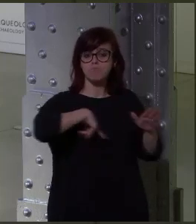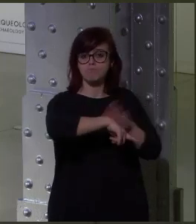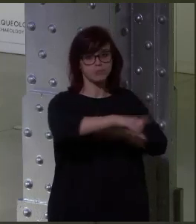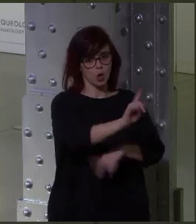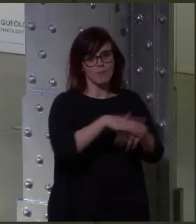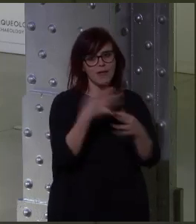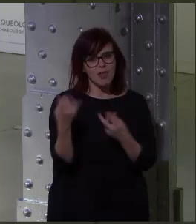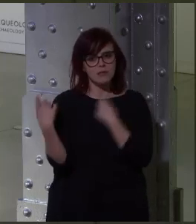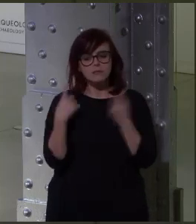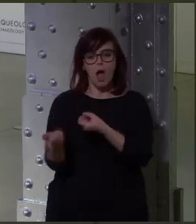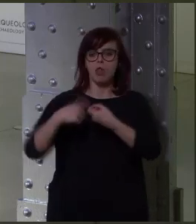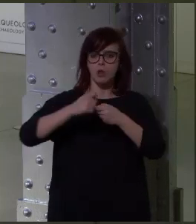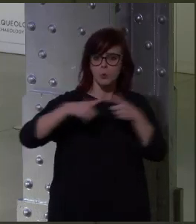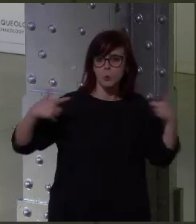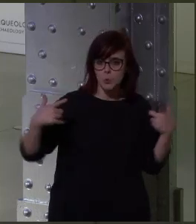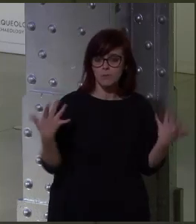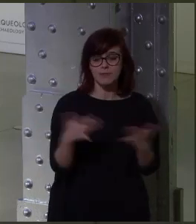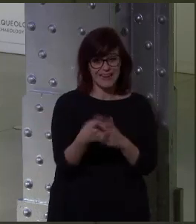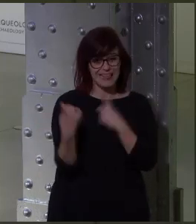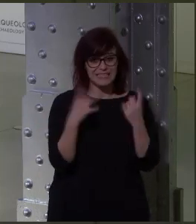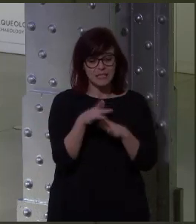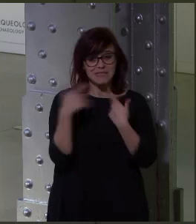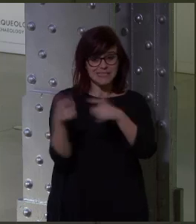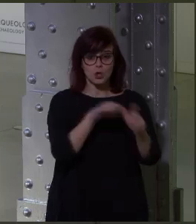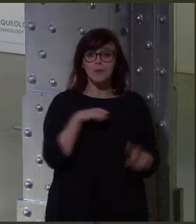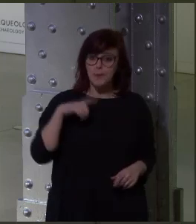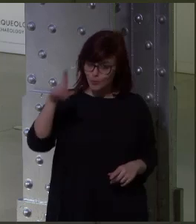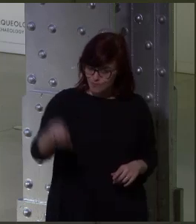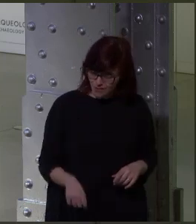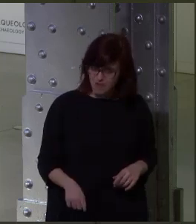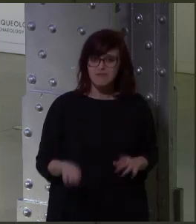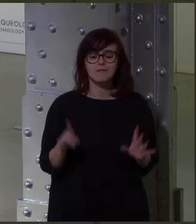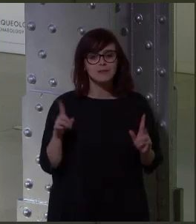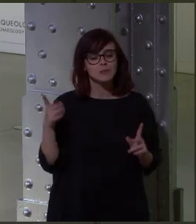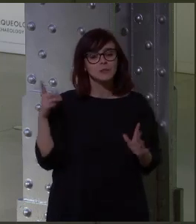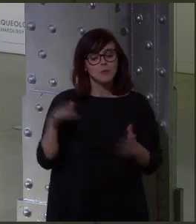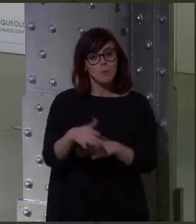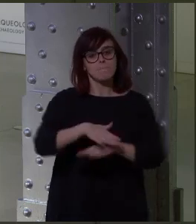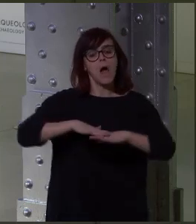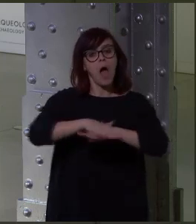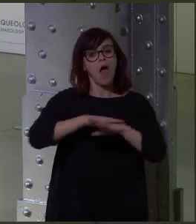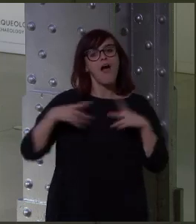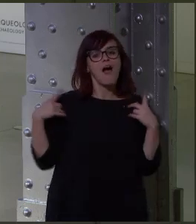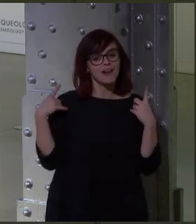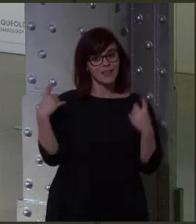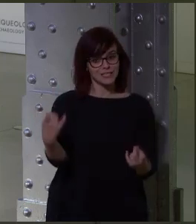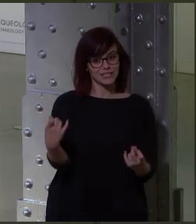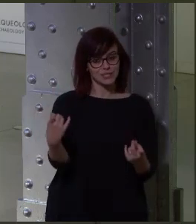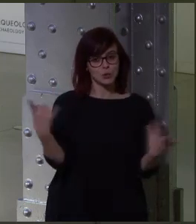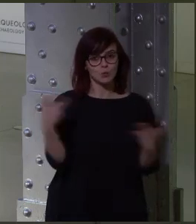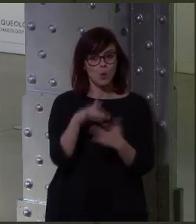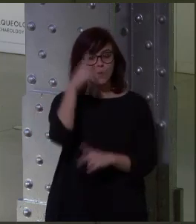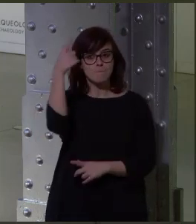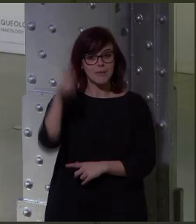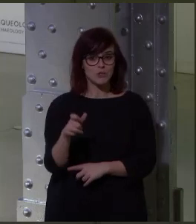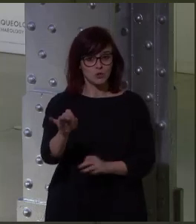implica a mucha gente, implica al propio sector privado. Es decir, es fundamental cuando hablábamos de cuando uno